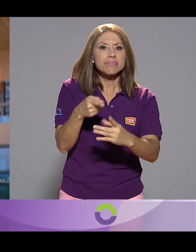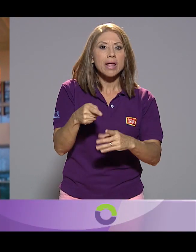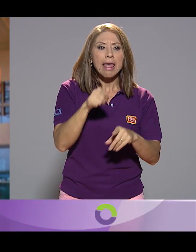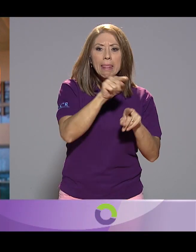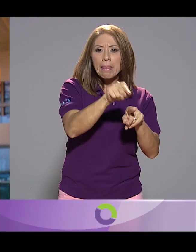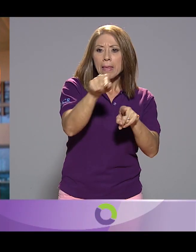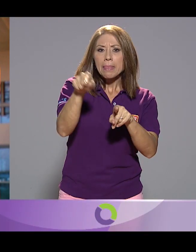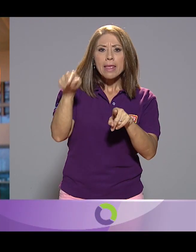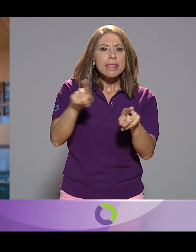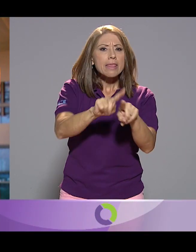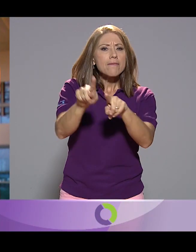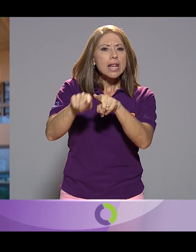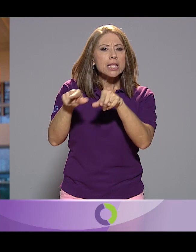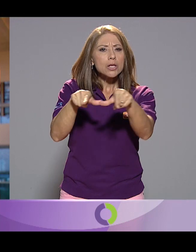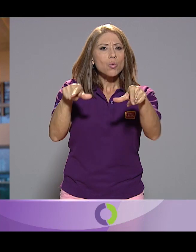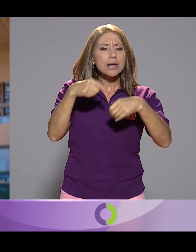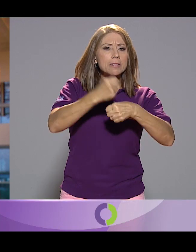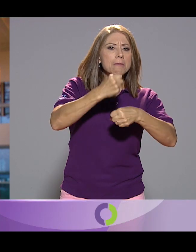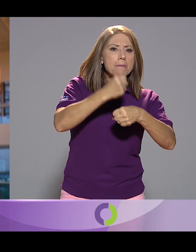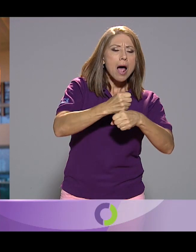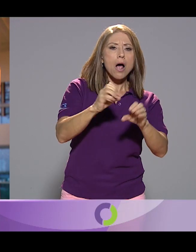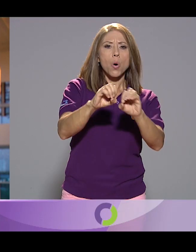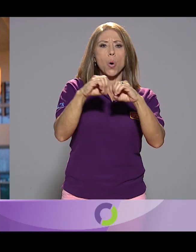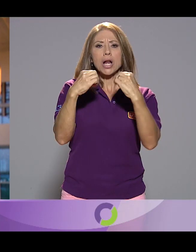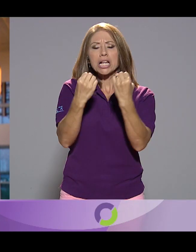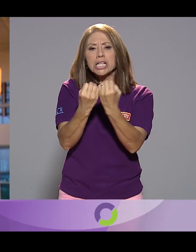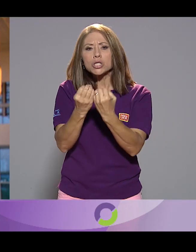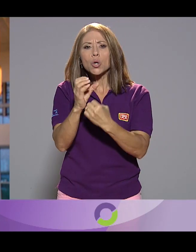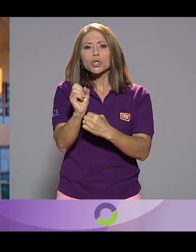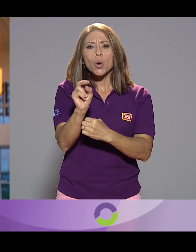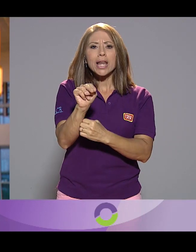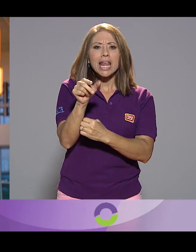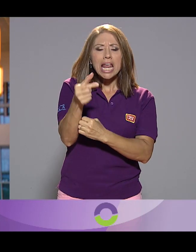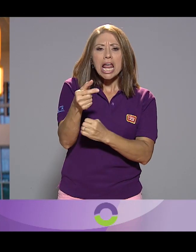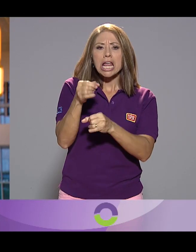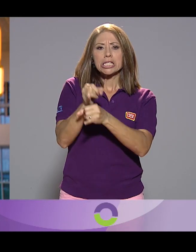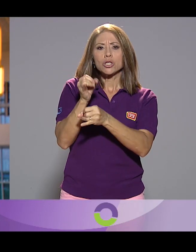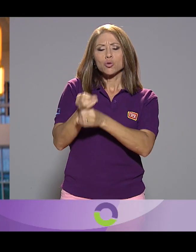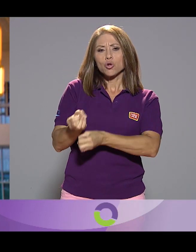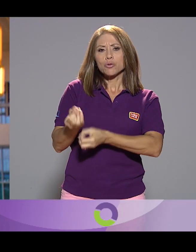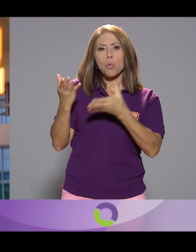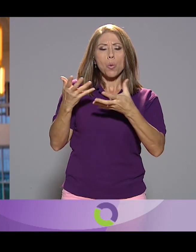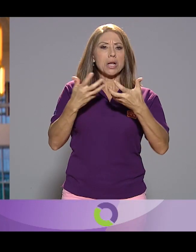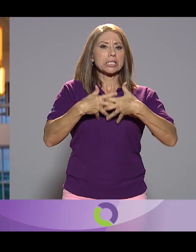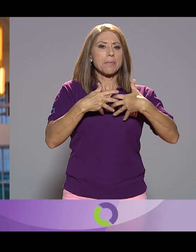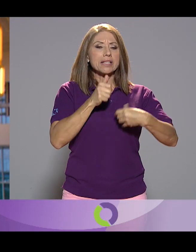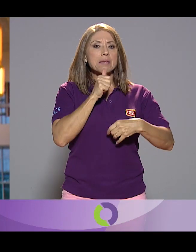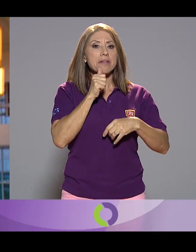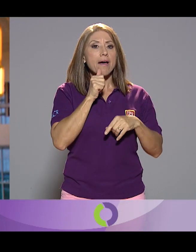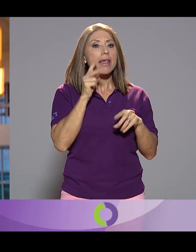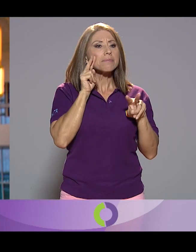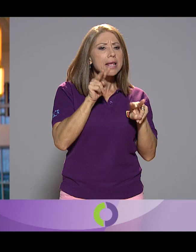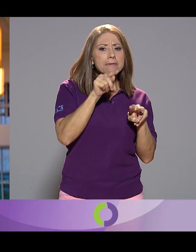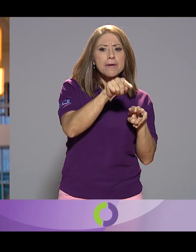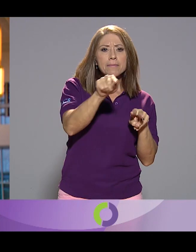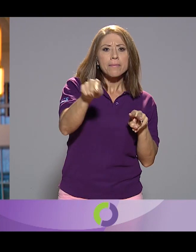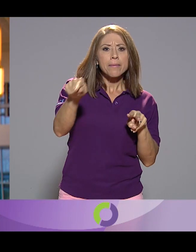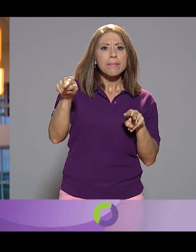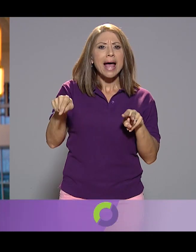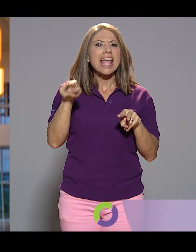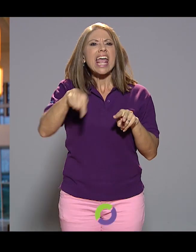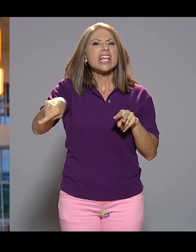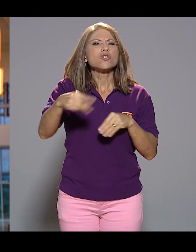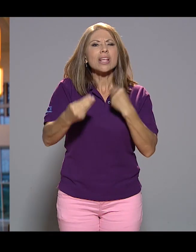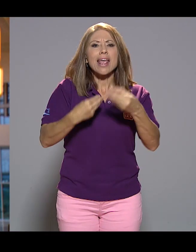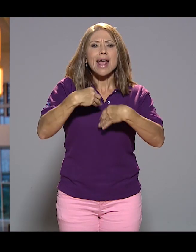buenas prácticas de los centros laborales, de organizaciones, ONGs, de instituciones públicas, de empresas